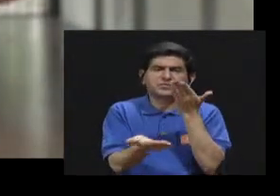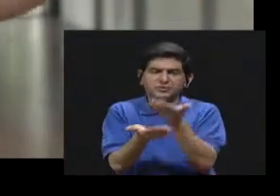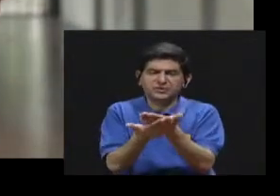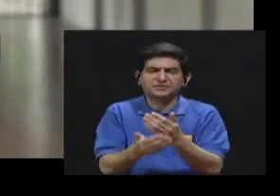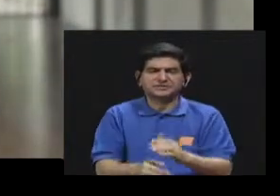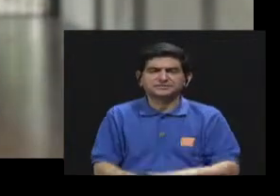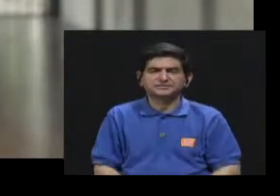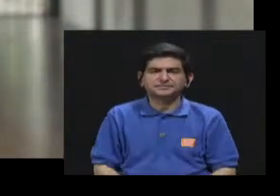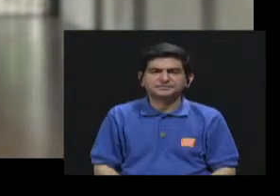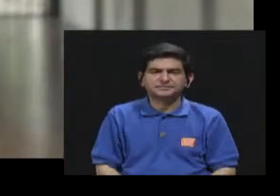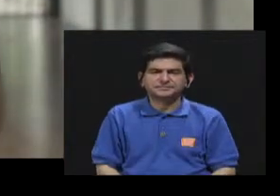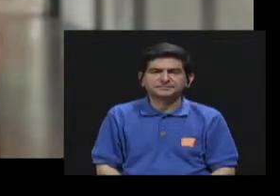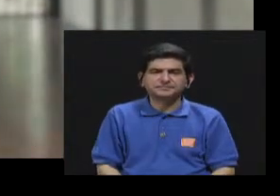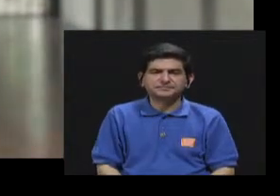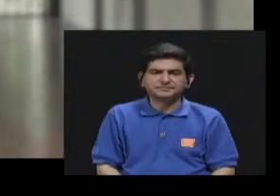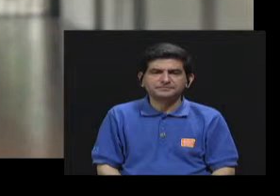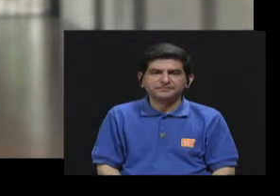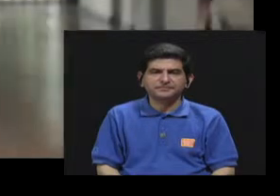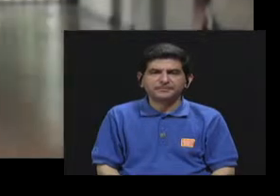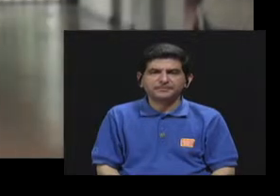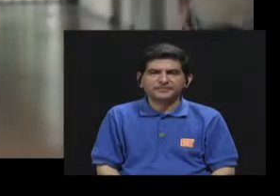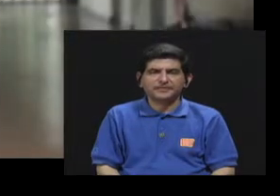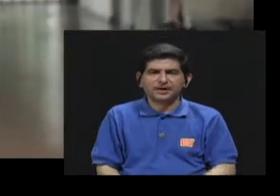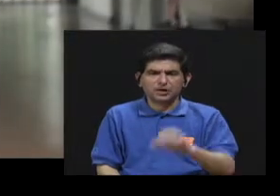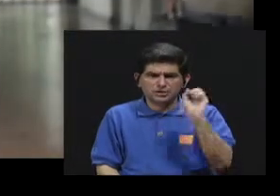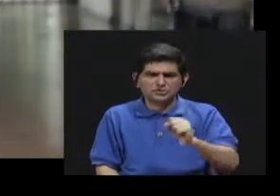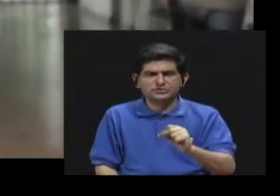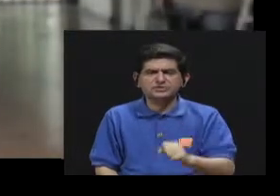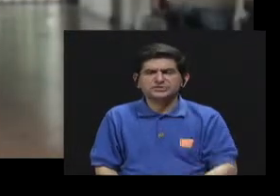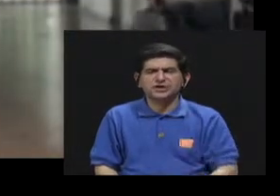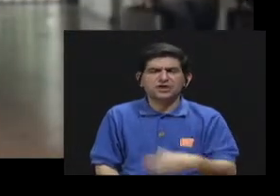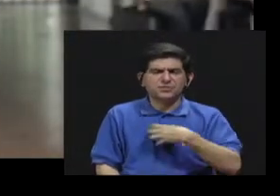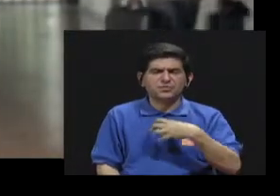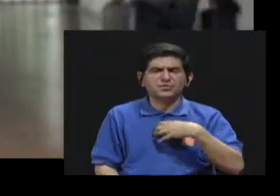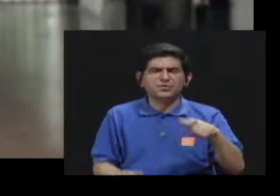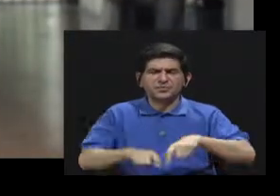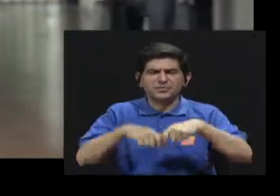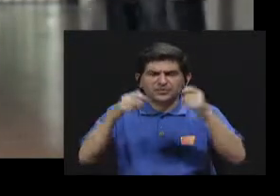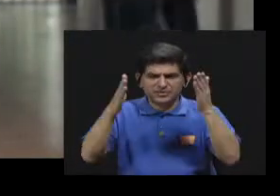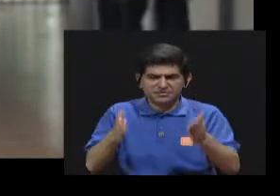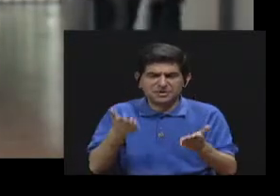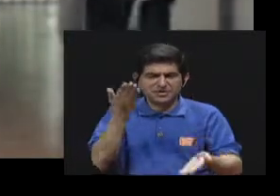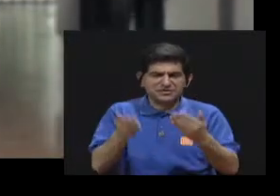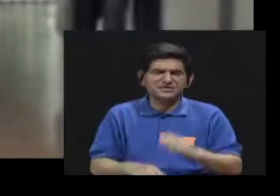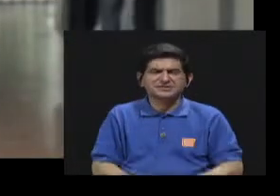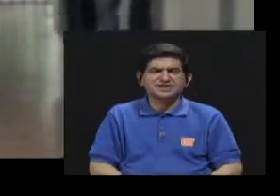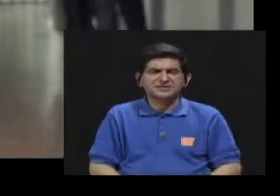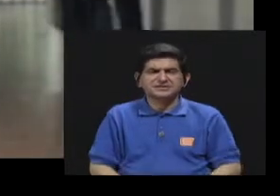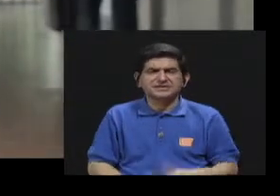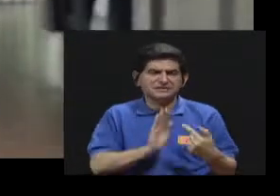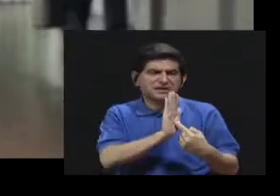respecto. Sí, tendencia muy propia de nuestros periodistas, a veces de espectáculos.